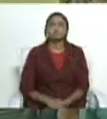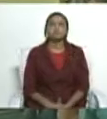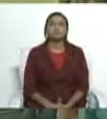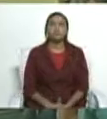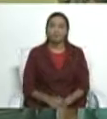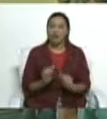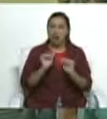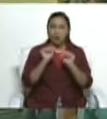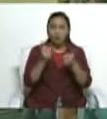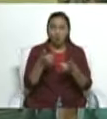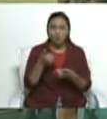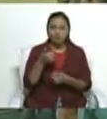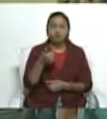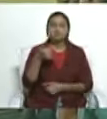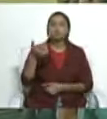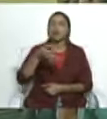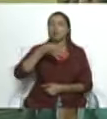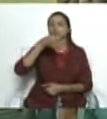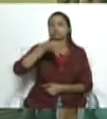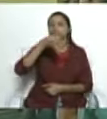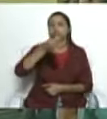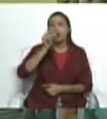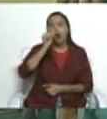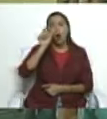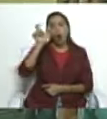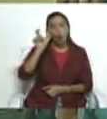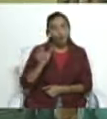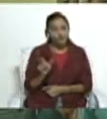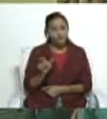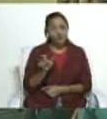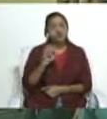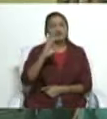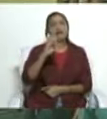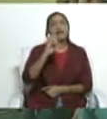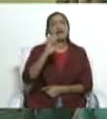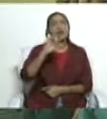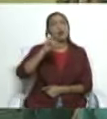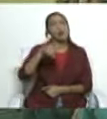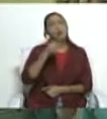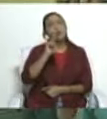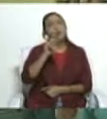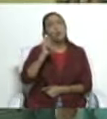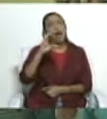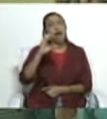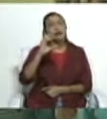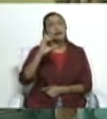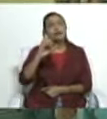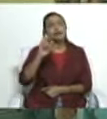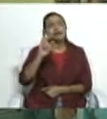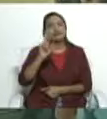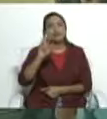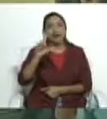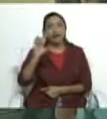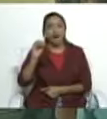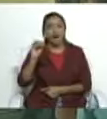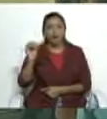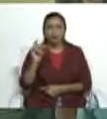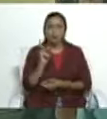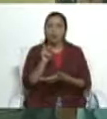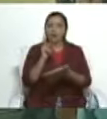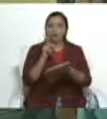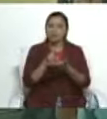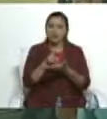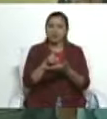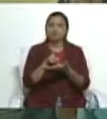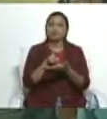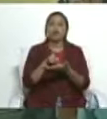candidato Juan Carlos Alvarado Prato. Ahora se dirige a realizar su intervención ante la sede del